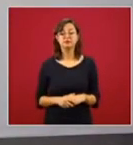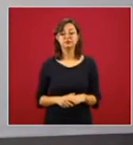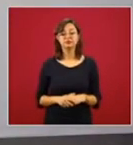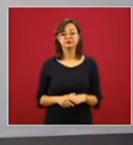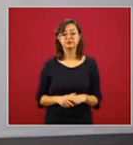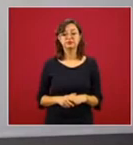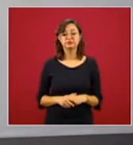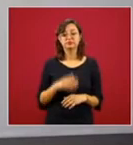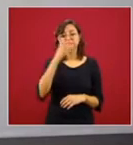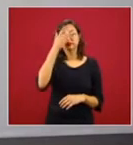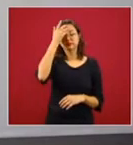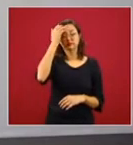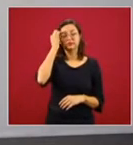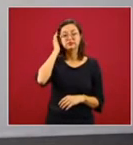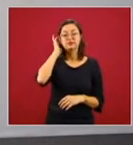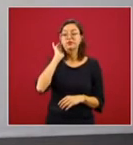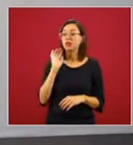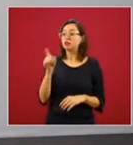subutilizarlas,